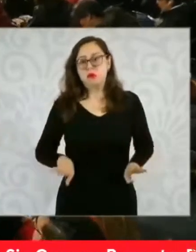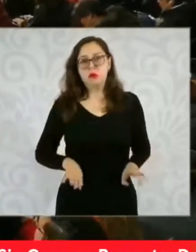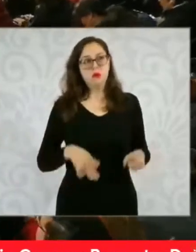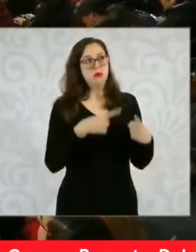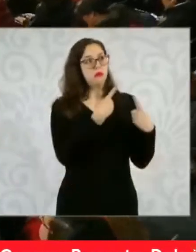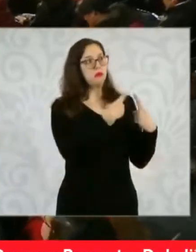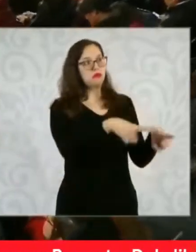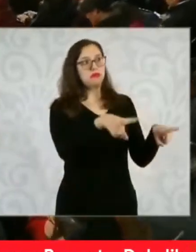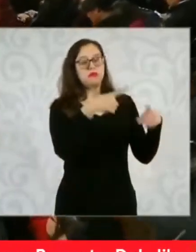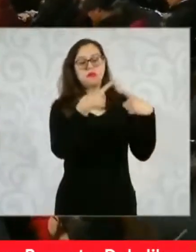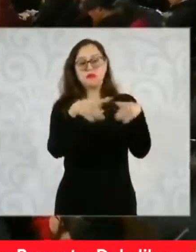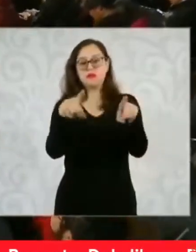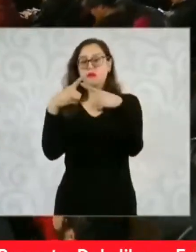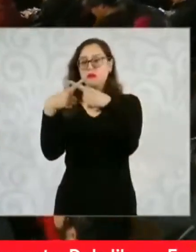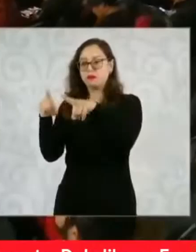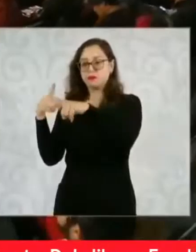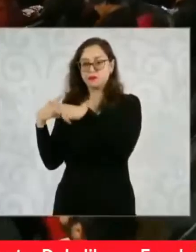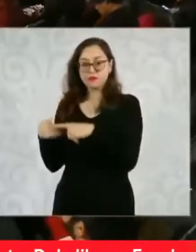territorio nacional.